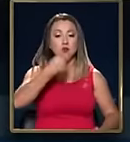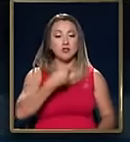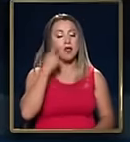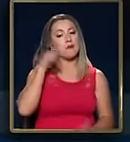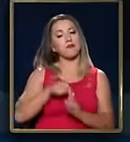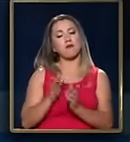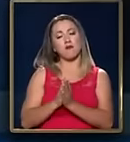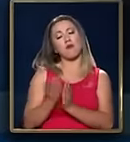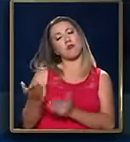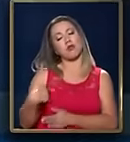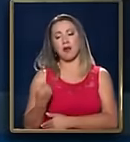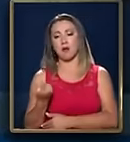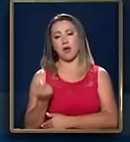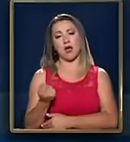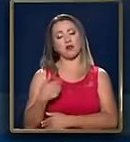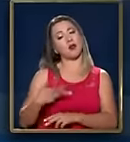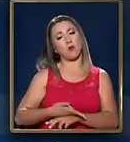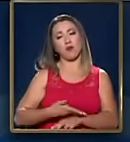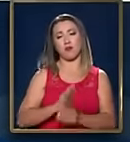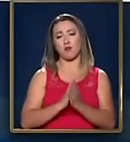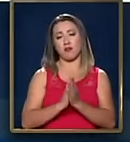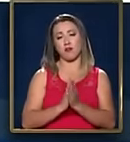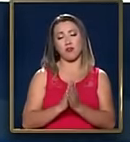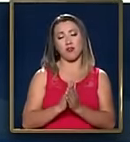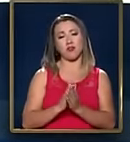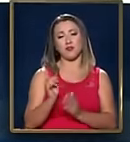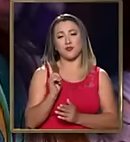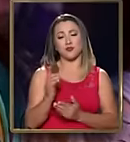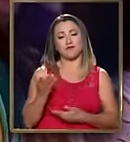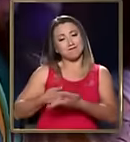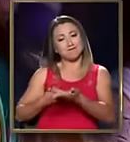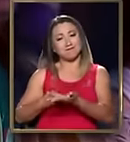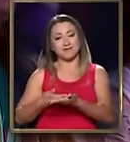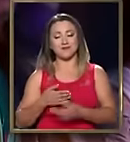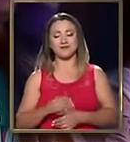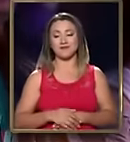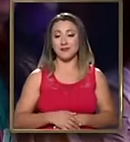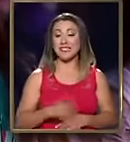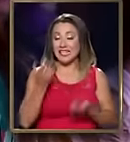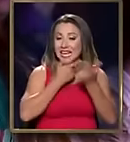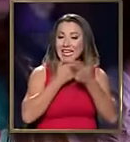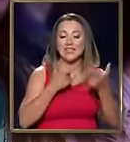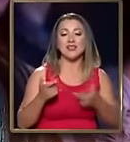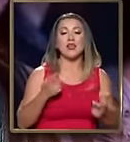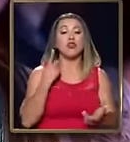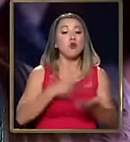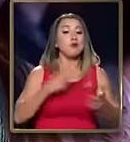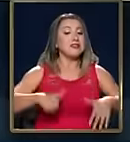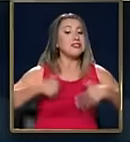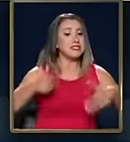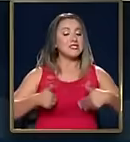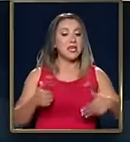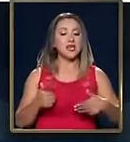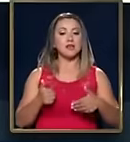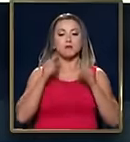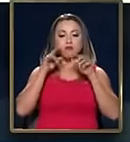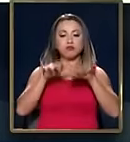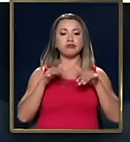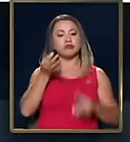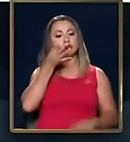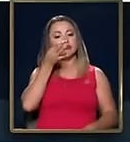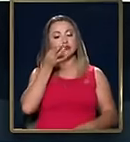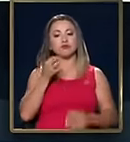Prefiero que me des la plata, weón, no, le dije, porque está. Imagínate que en 2016 hice un espectáculo, puta,